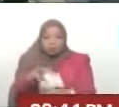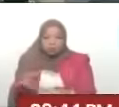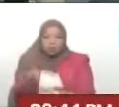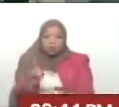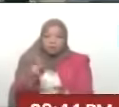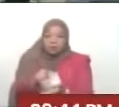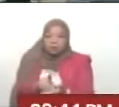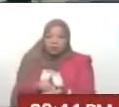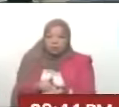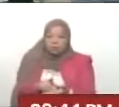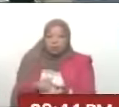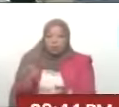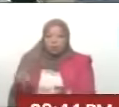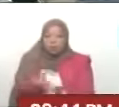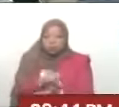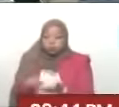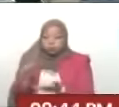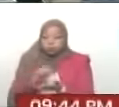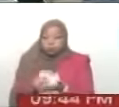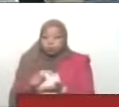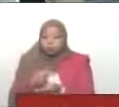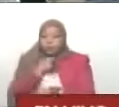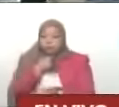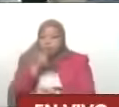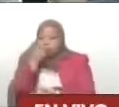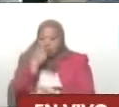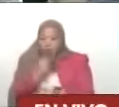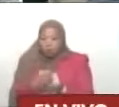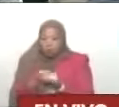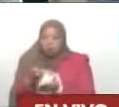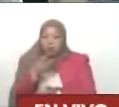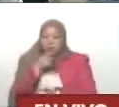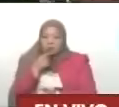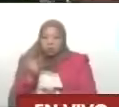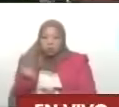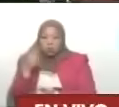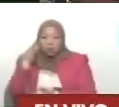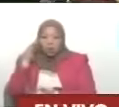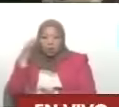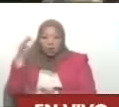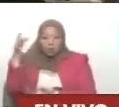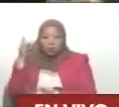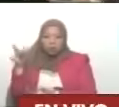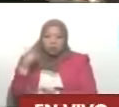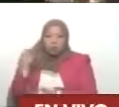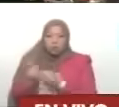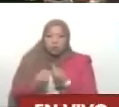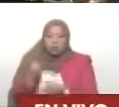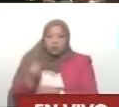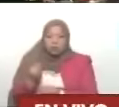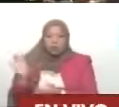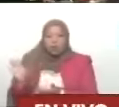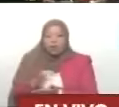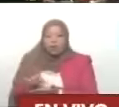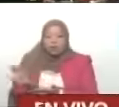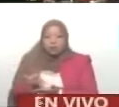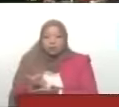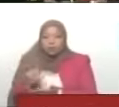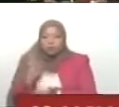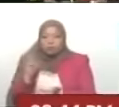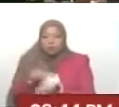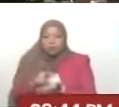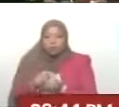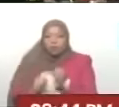se trae los compositores más humildes, más sencillos, más creativos, para que pongan su canción, para que pongan